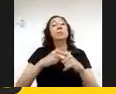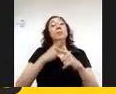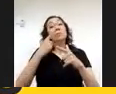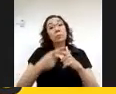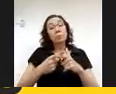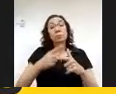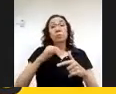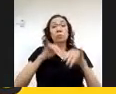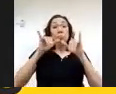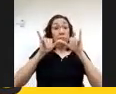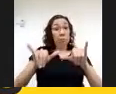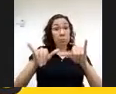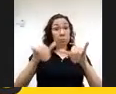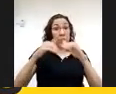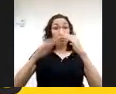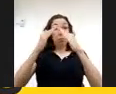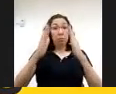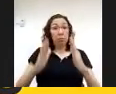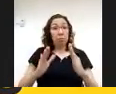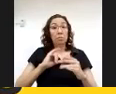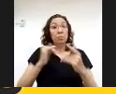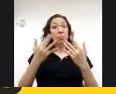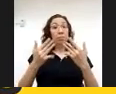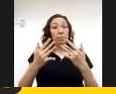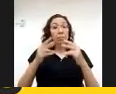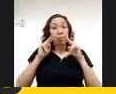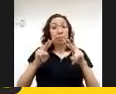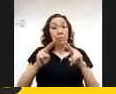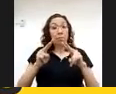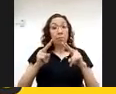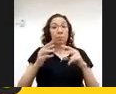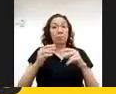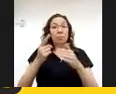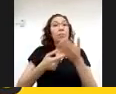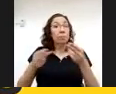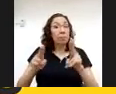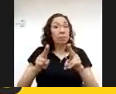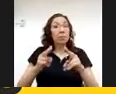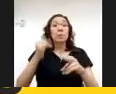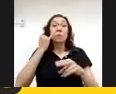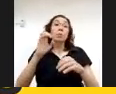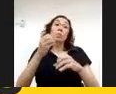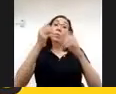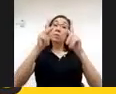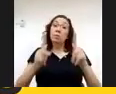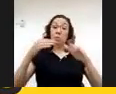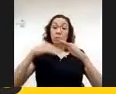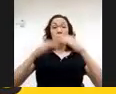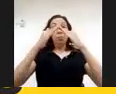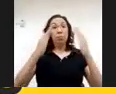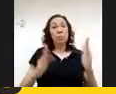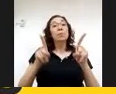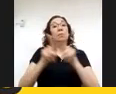entonces yo me quedo en casa y espero a ver cuál es la evolución. Y si alguien más en casa también tiene